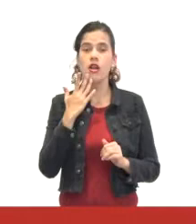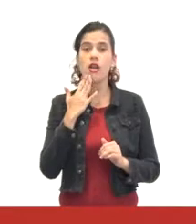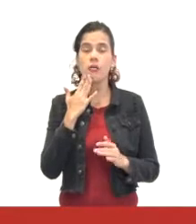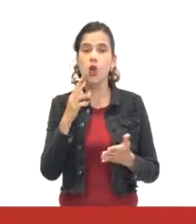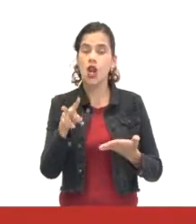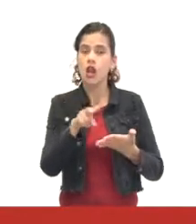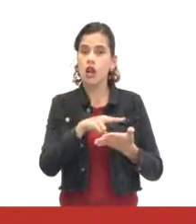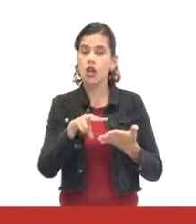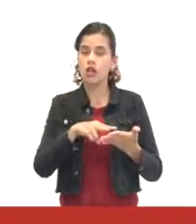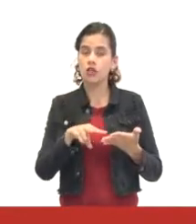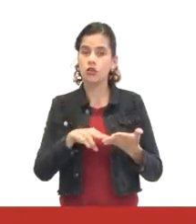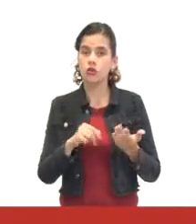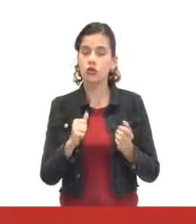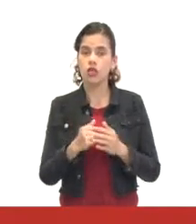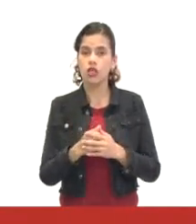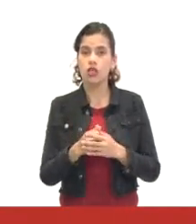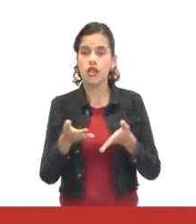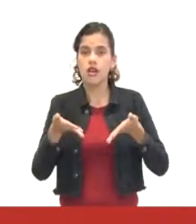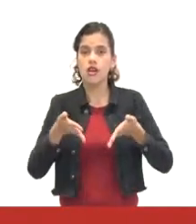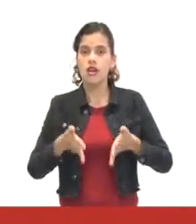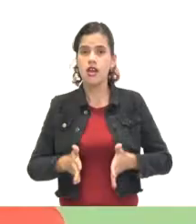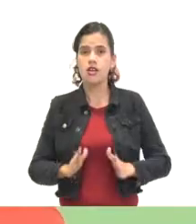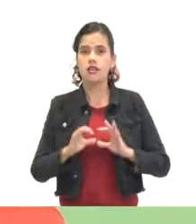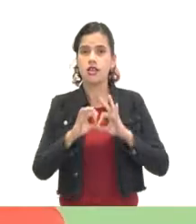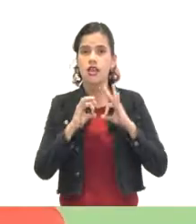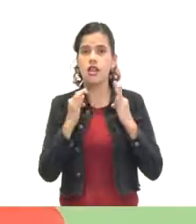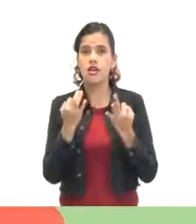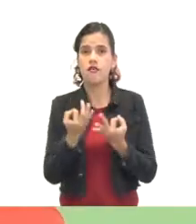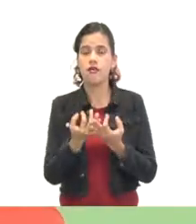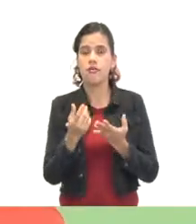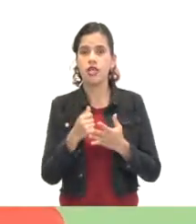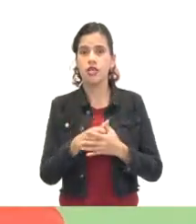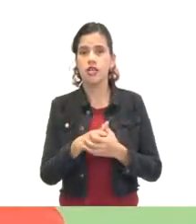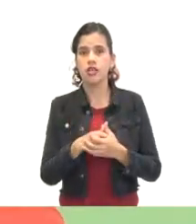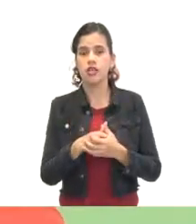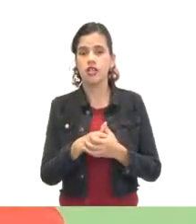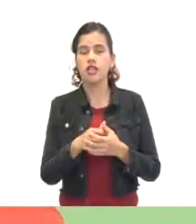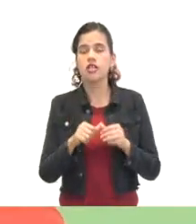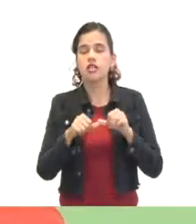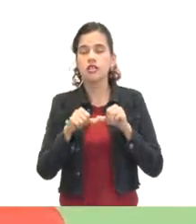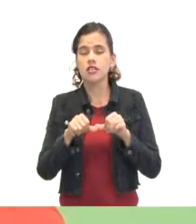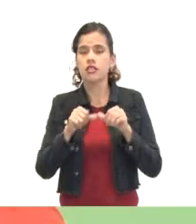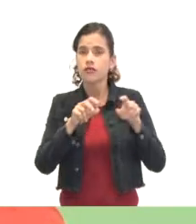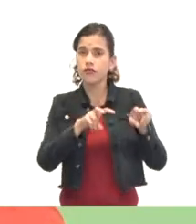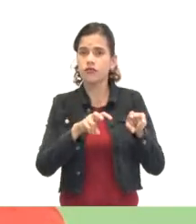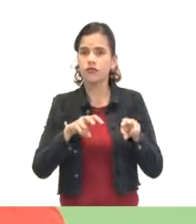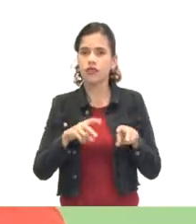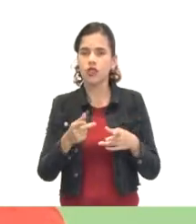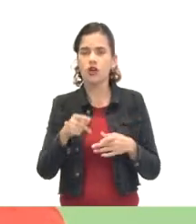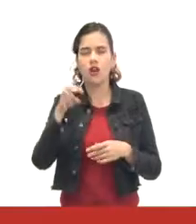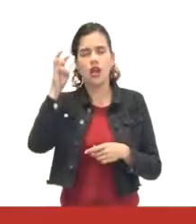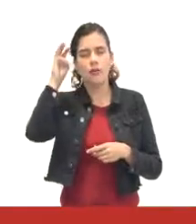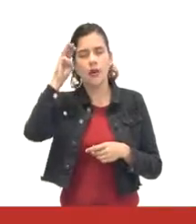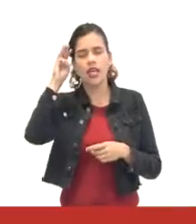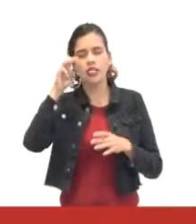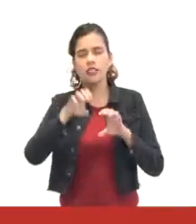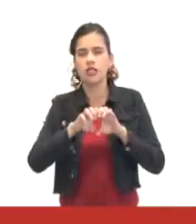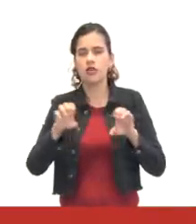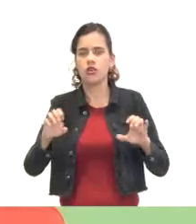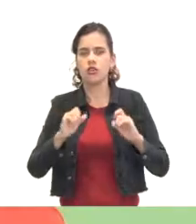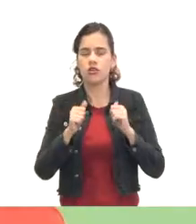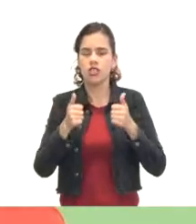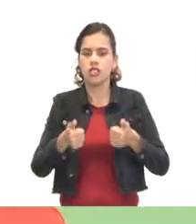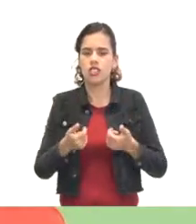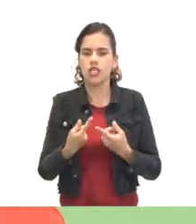La lectura precisamente nace en la familia y se sigue cultivando con las maestras y maestros de educación